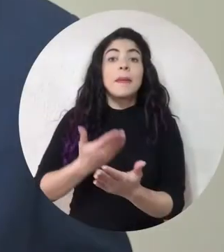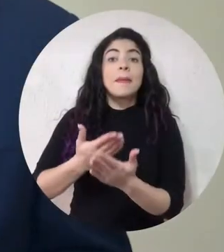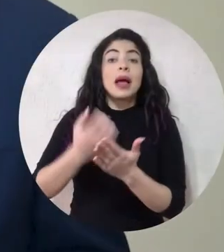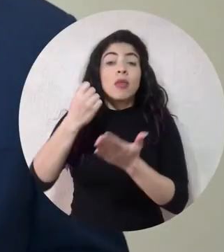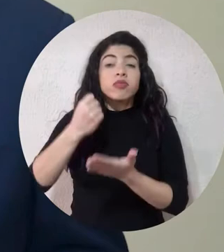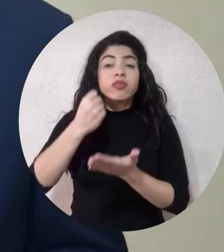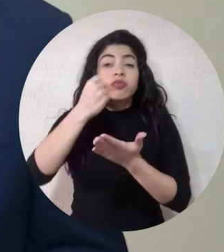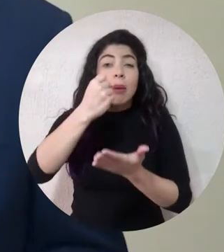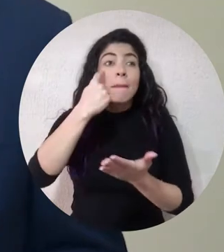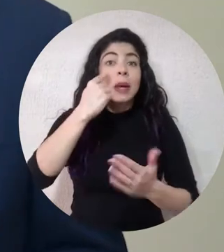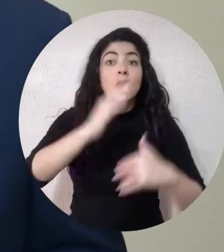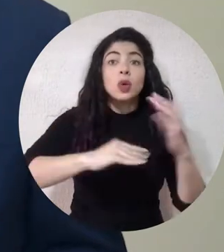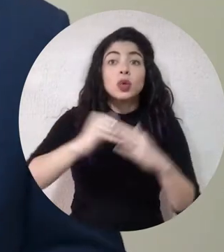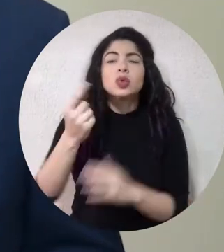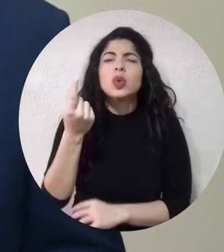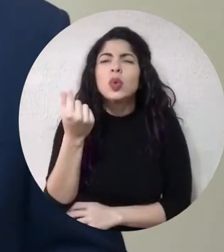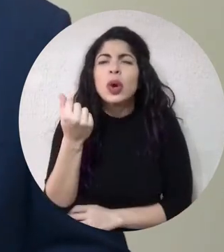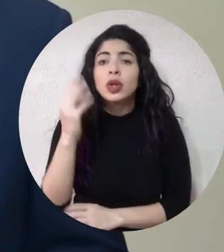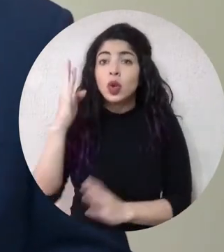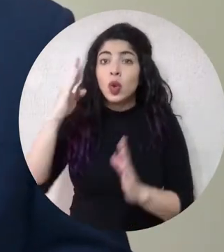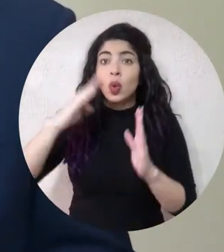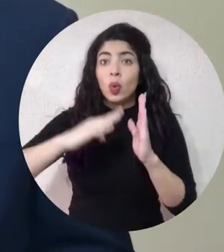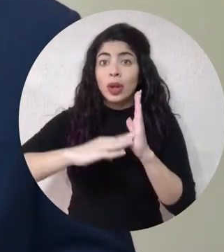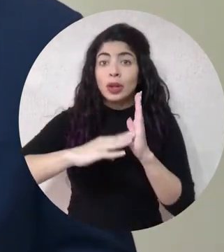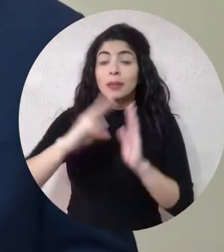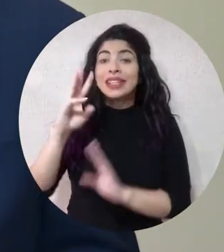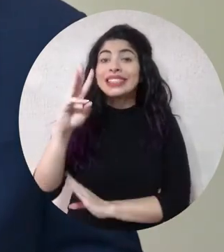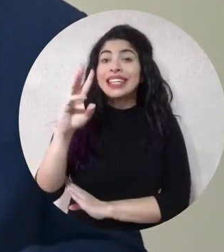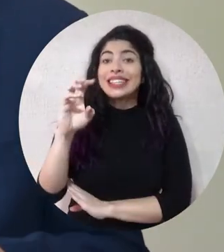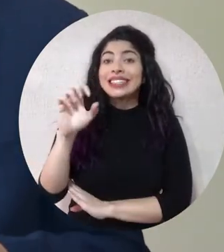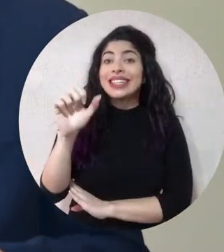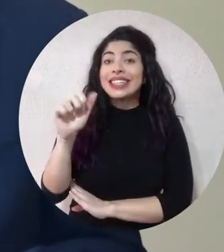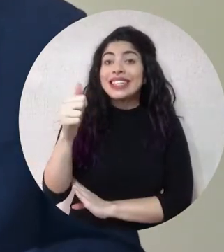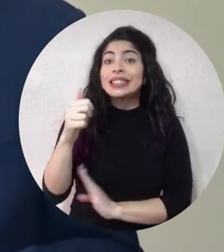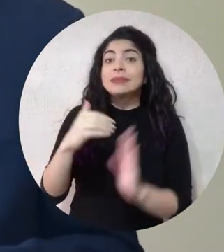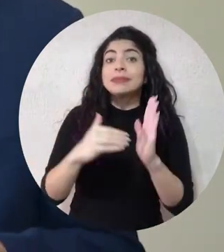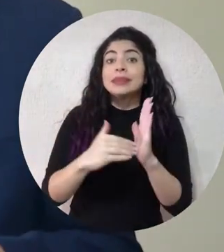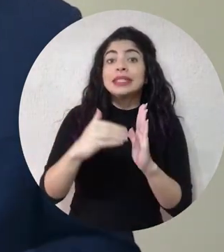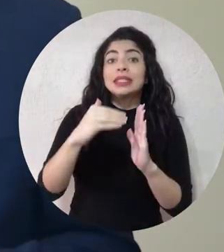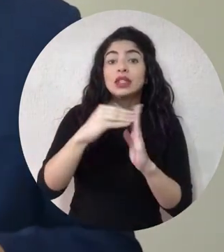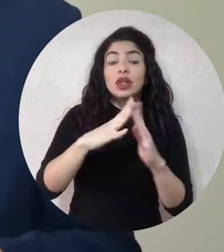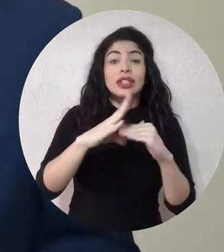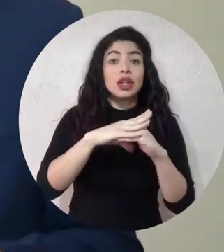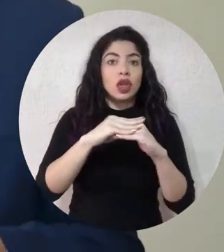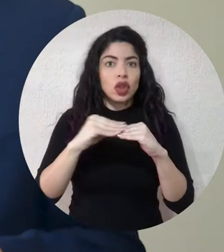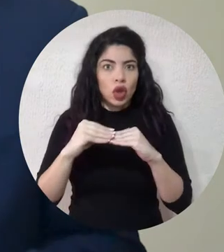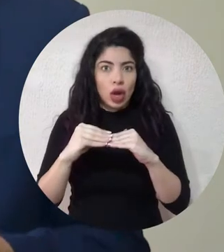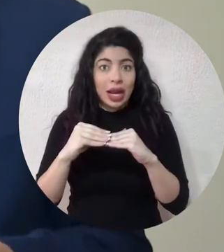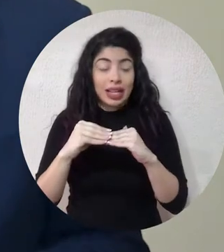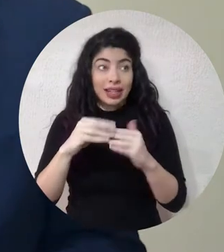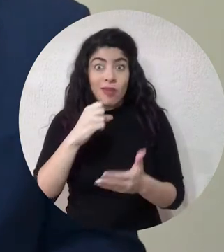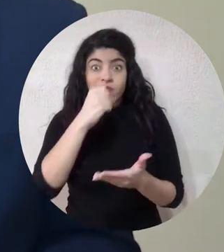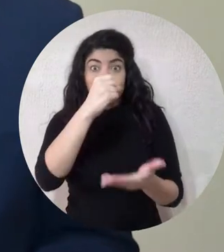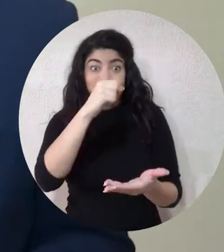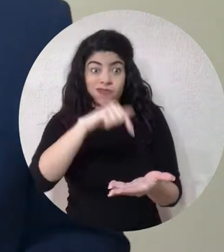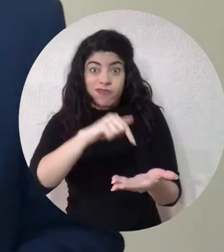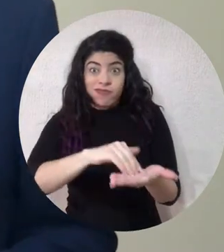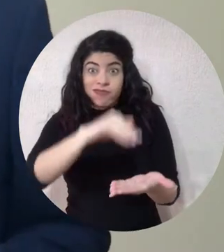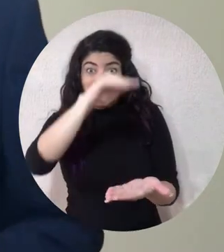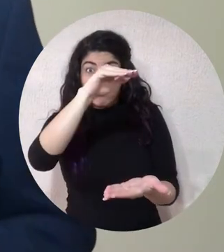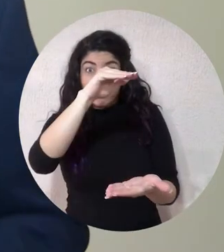Nos hemos planteado una inversión en obra pública que alcanza los 4.610 millones de